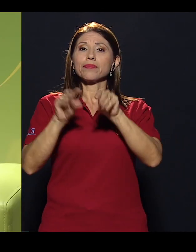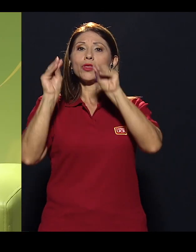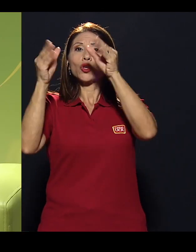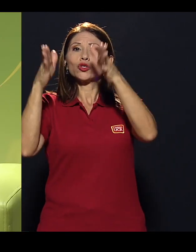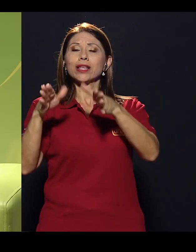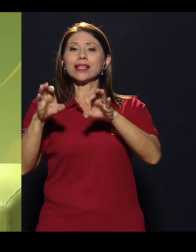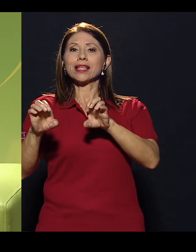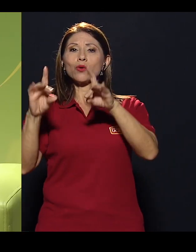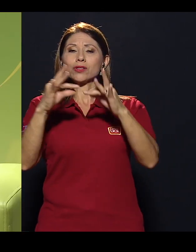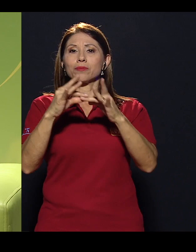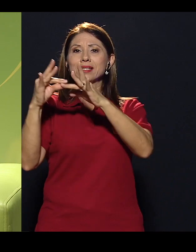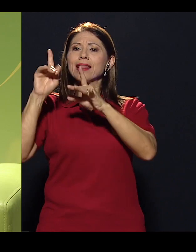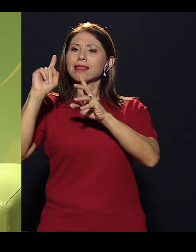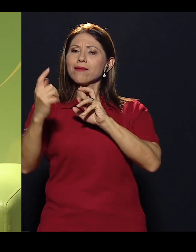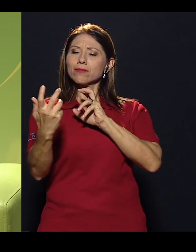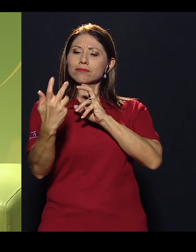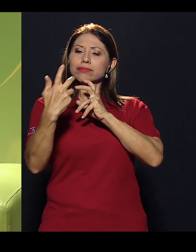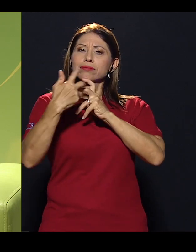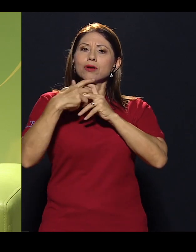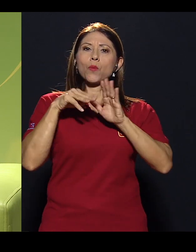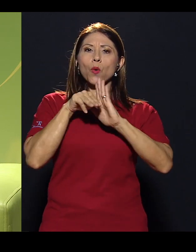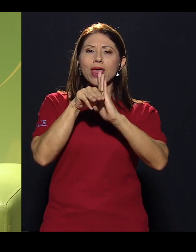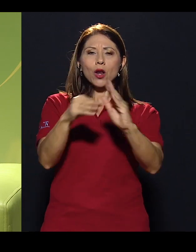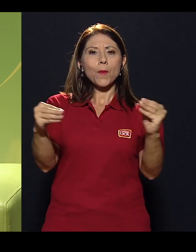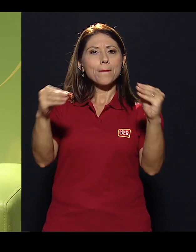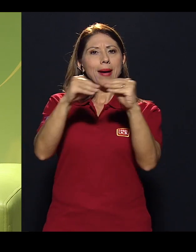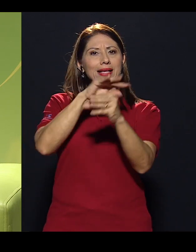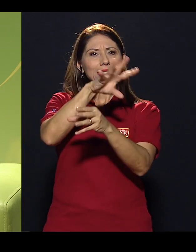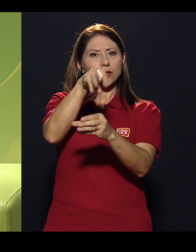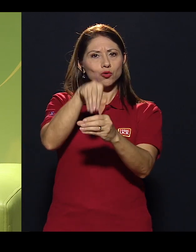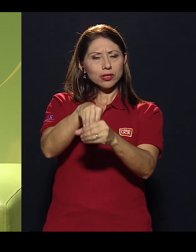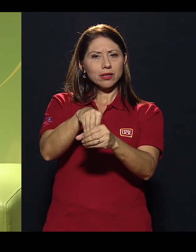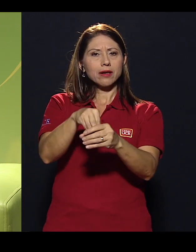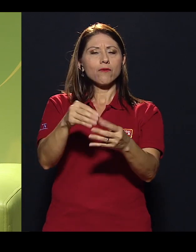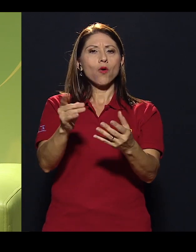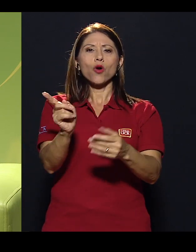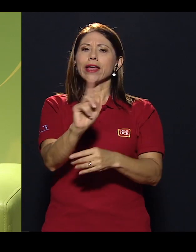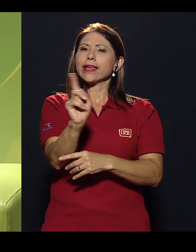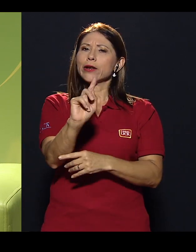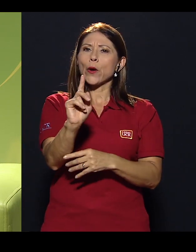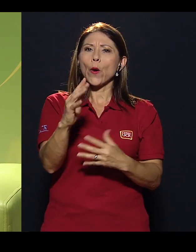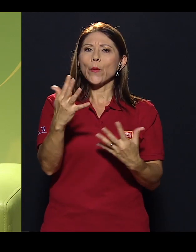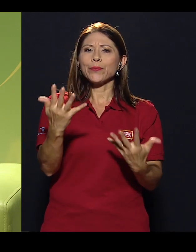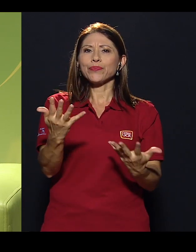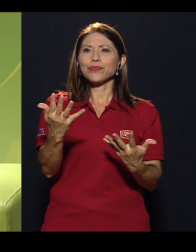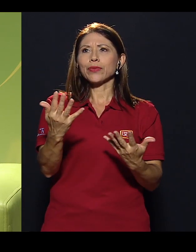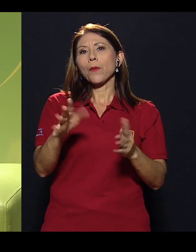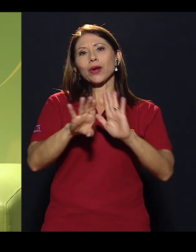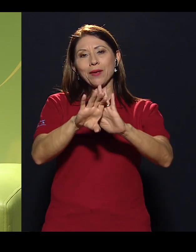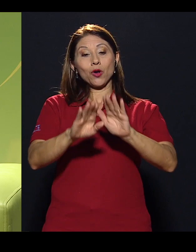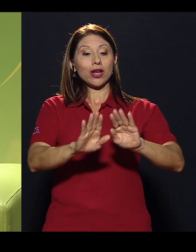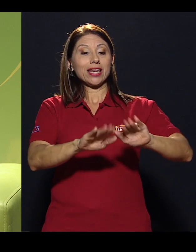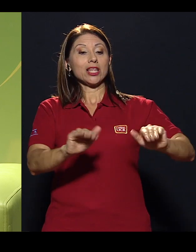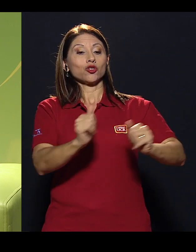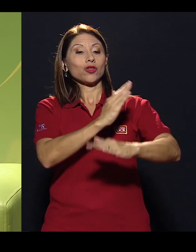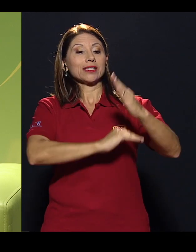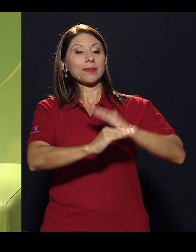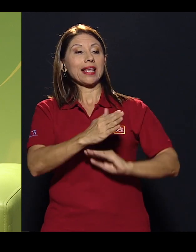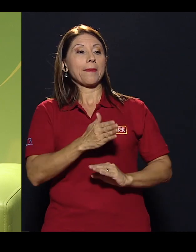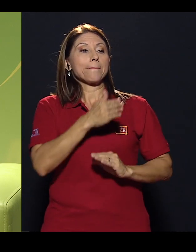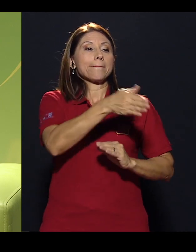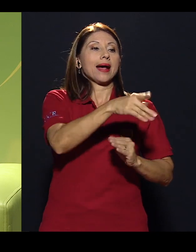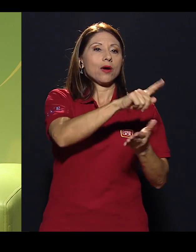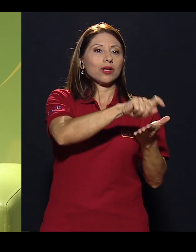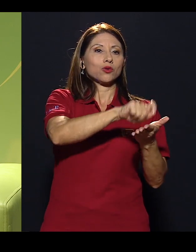educación especial de irse adaptando a un modelo más inclusivo, ¿verdad? Y no en el que, bueno, los niños con discapacidad van